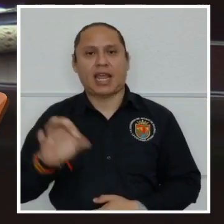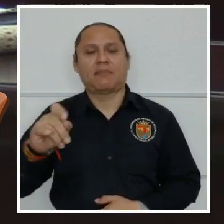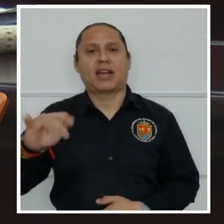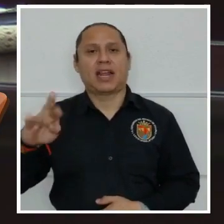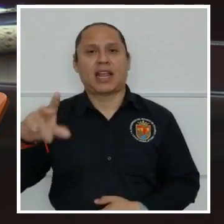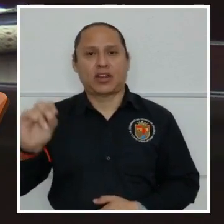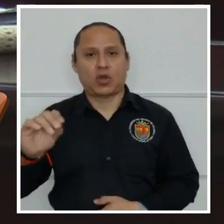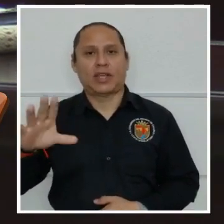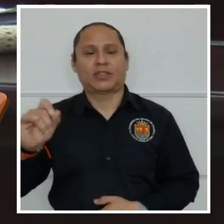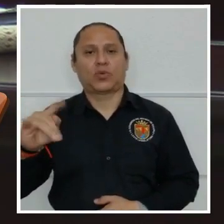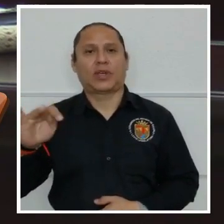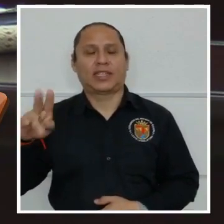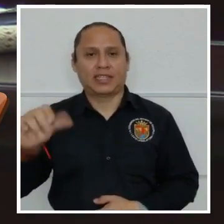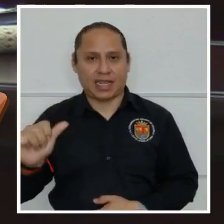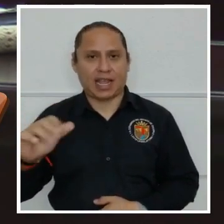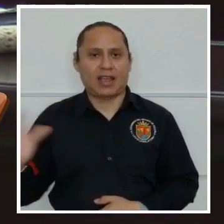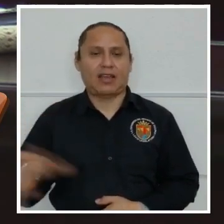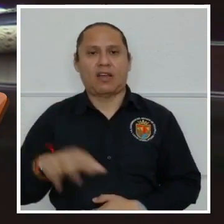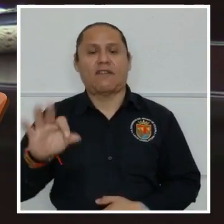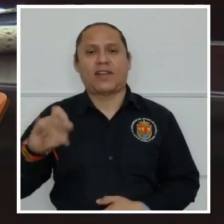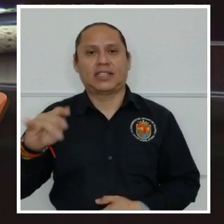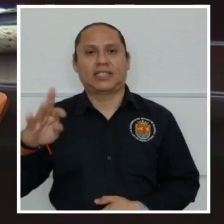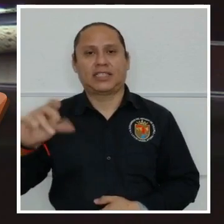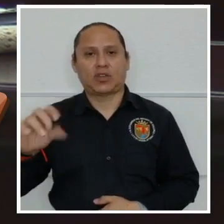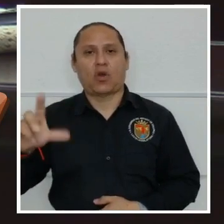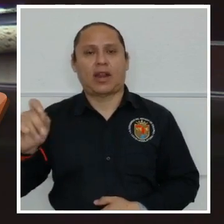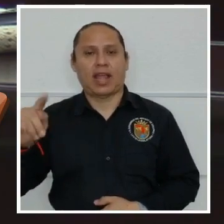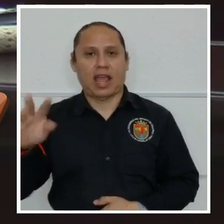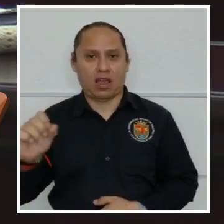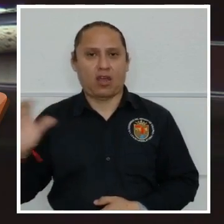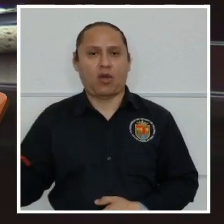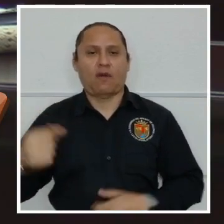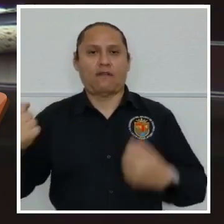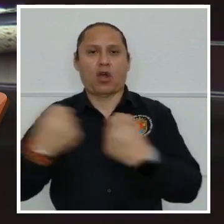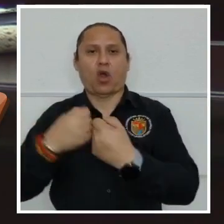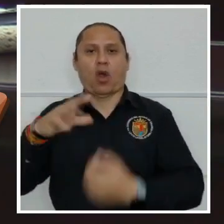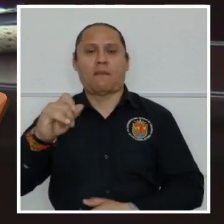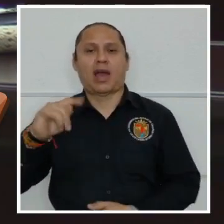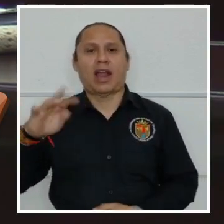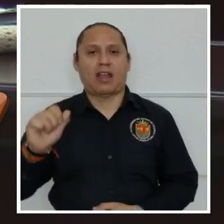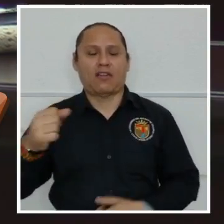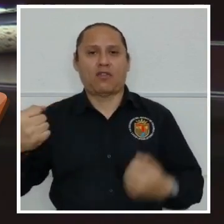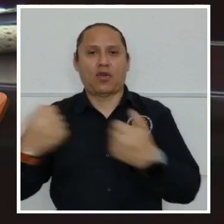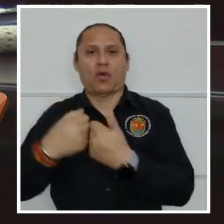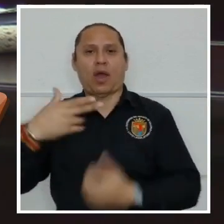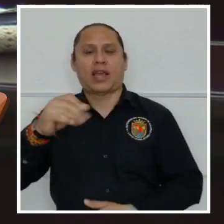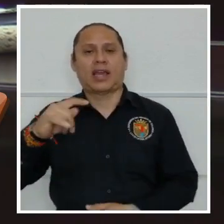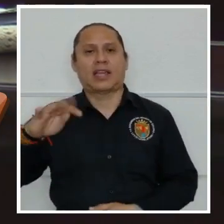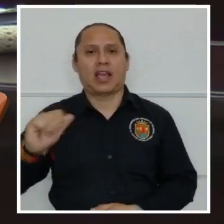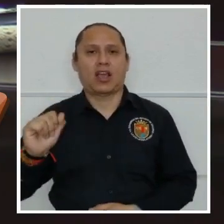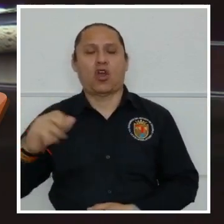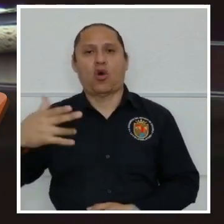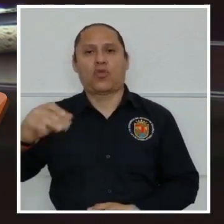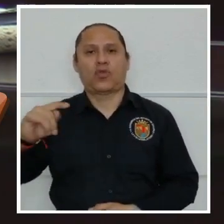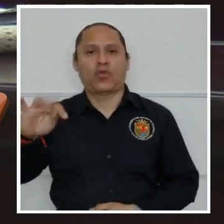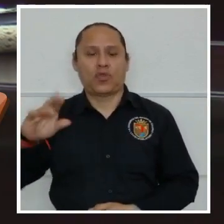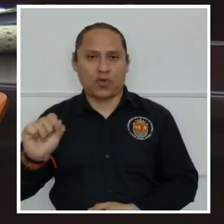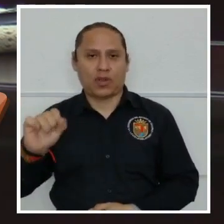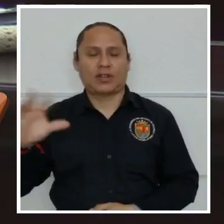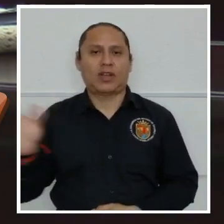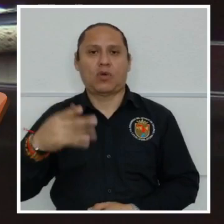Zapata, Escuintla, Francisco León, Frontera Comalapa, Frontera Hidalgo, Hondura de la